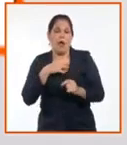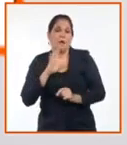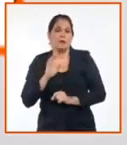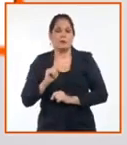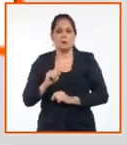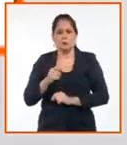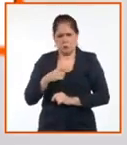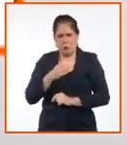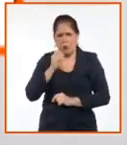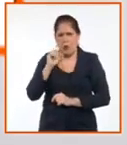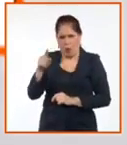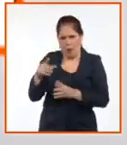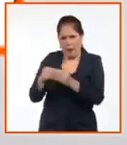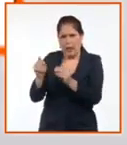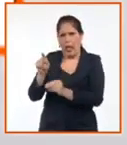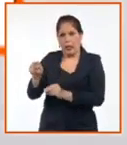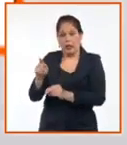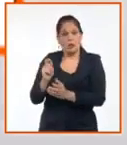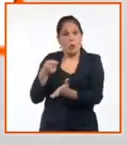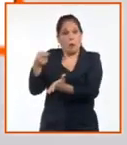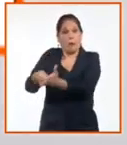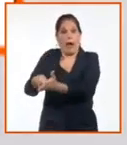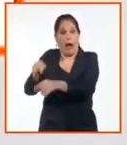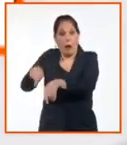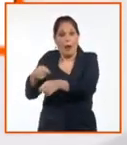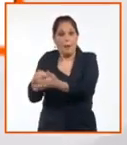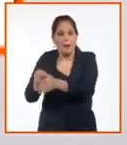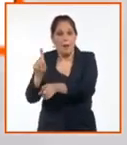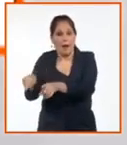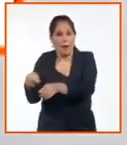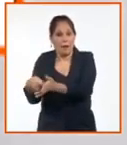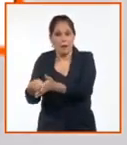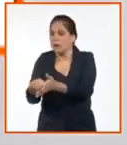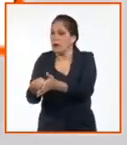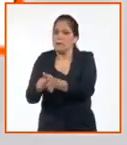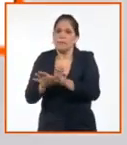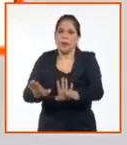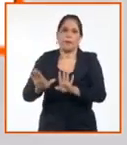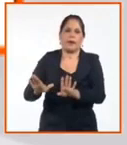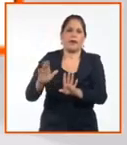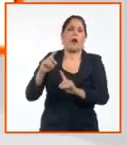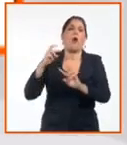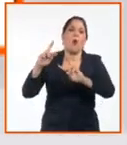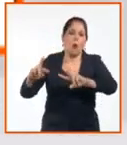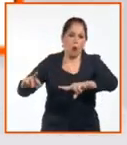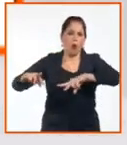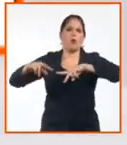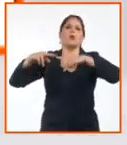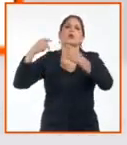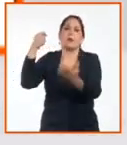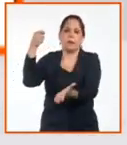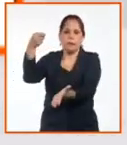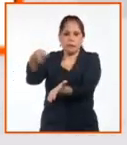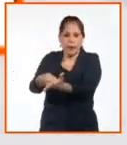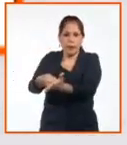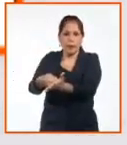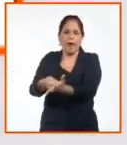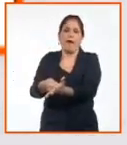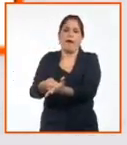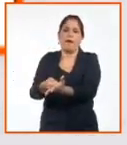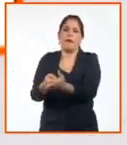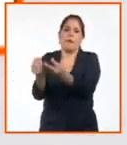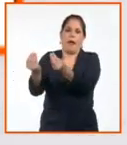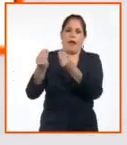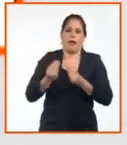porque ya no se pagó en el momento oportuno al proveedor entonces tenemos que esperar un ciclo nuevo para que se produzca esa materia prima